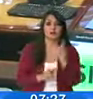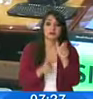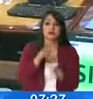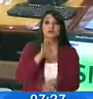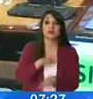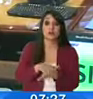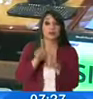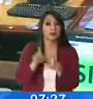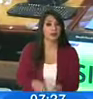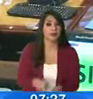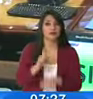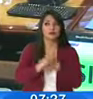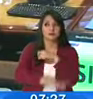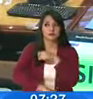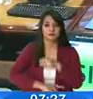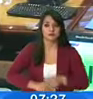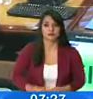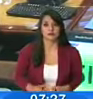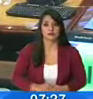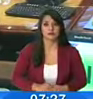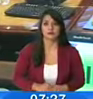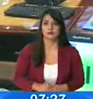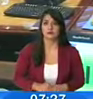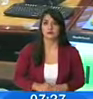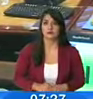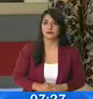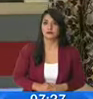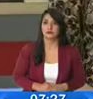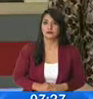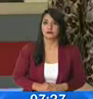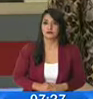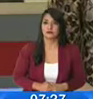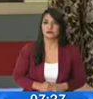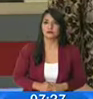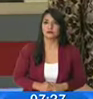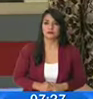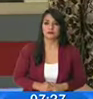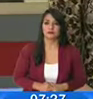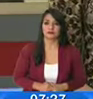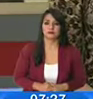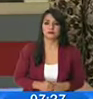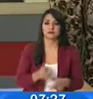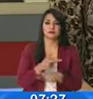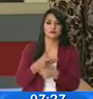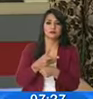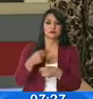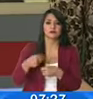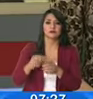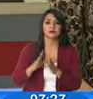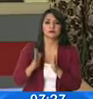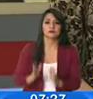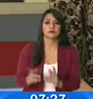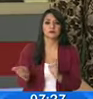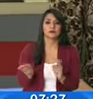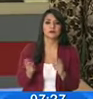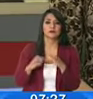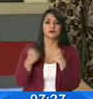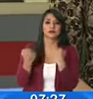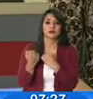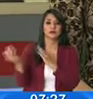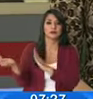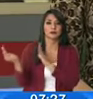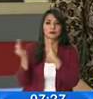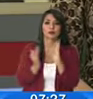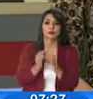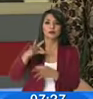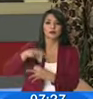responsables sean procesados, informó Javier Gallo. Y el Consejo de Participación Ciudadana y Control Social Transitorio,